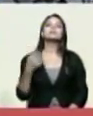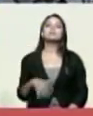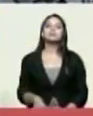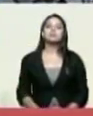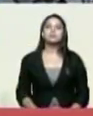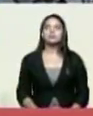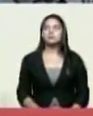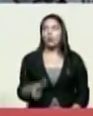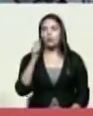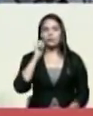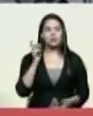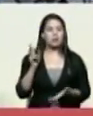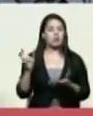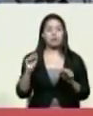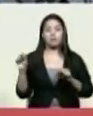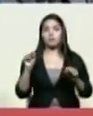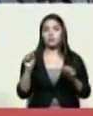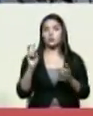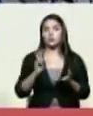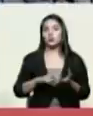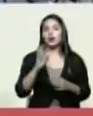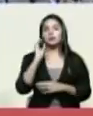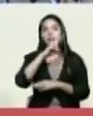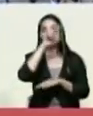terremoto en la Asamblea Nacional.